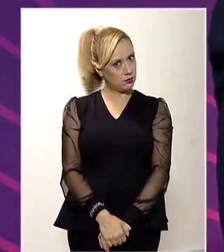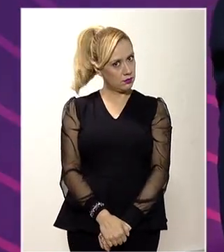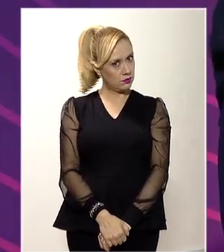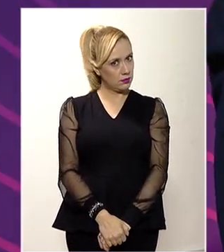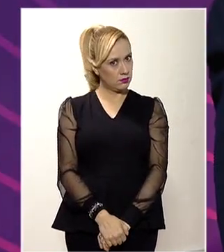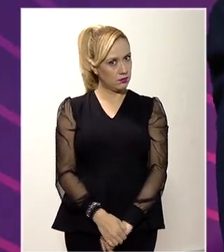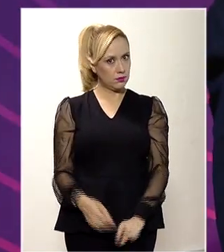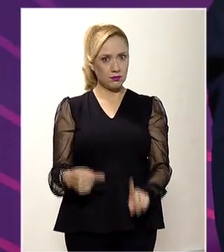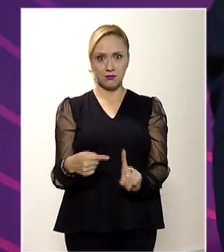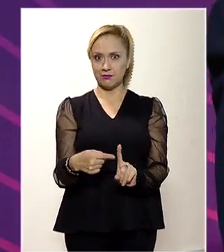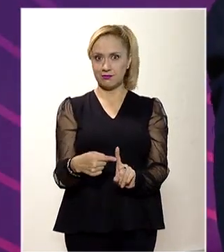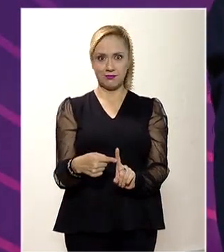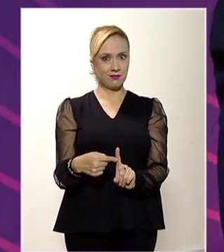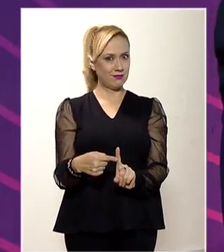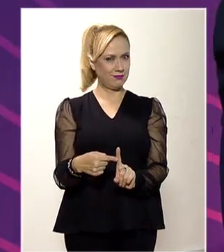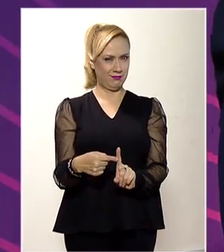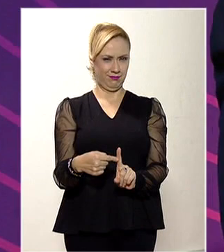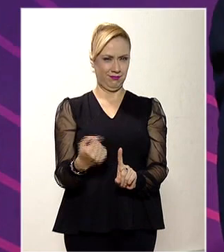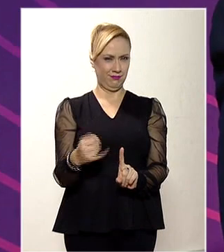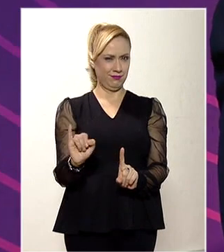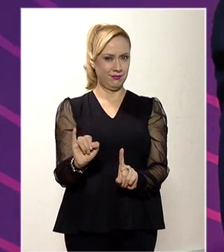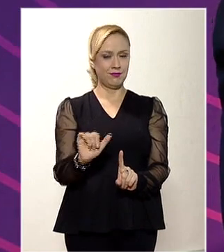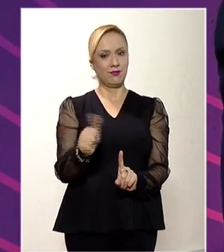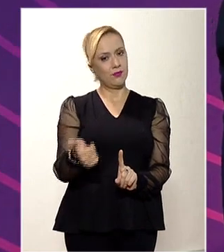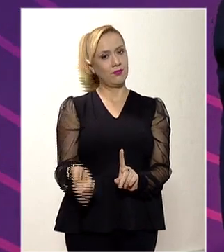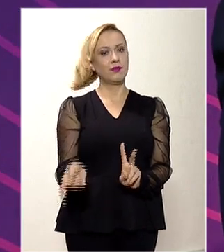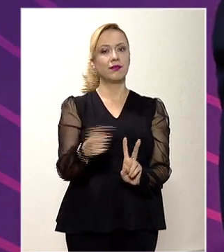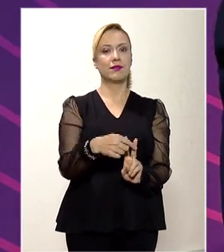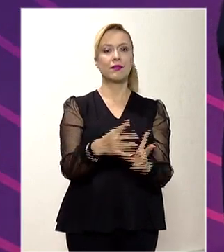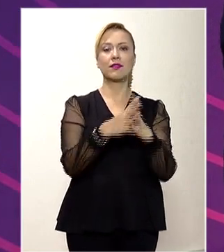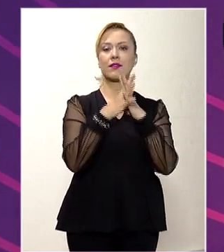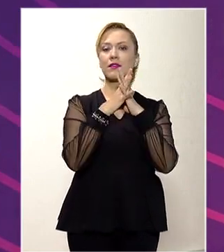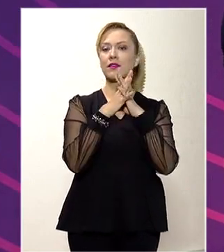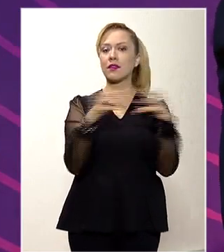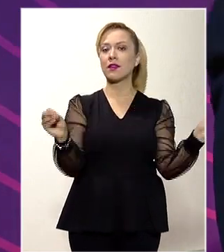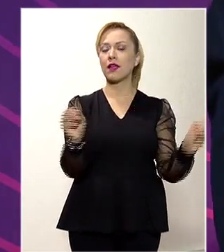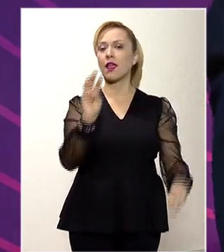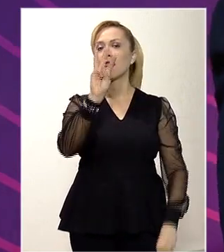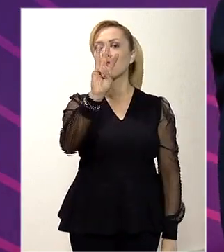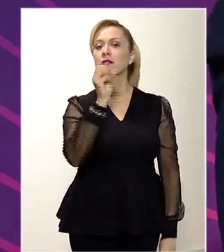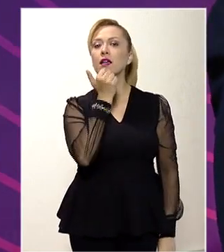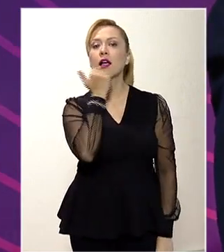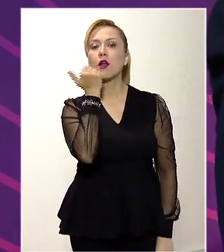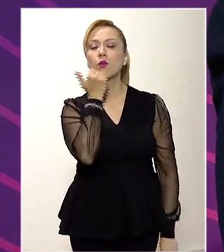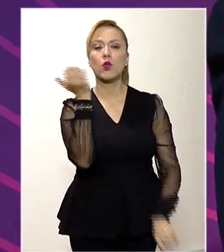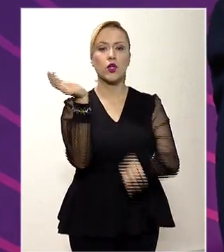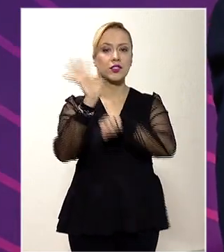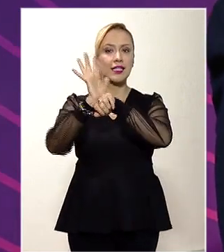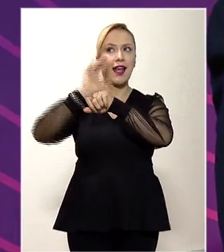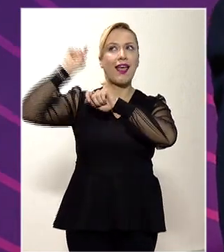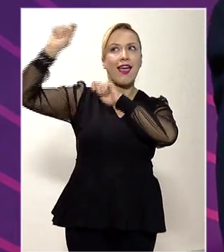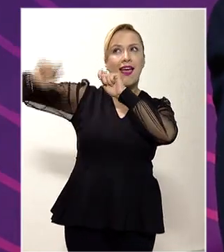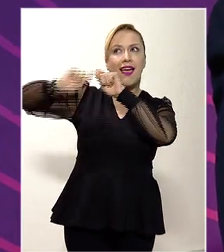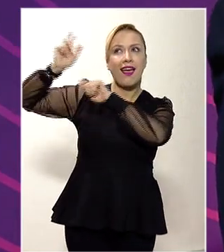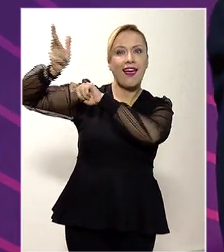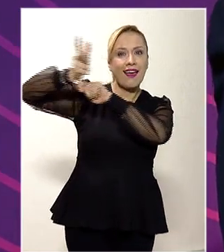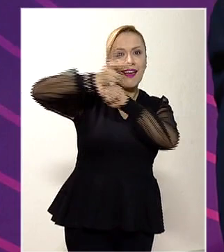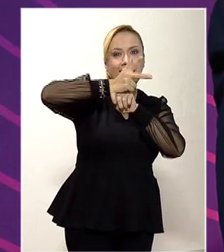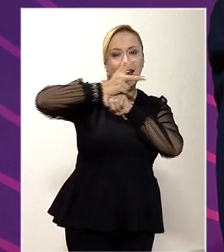principios, no es posible. Hubo otro caso muy famoso que es el de la desaparición de 3 estudiantes de cine en Jalisco, Ujú.